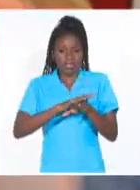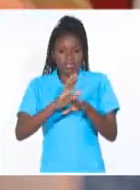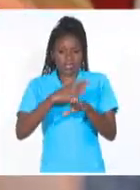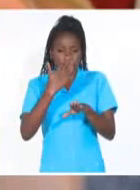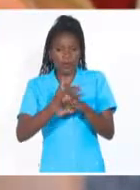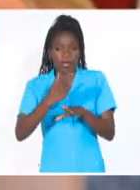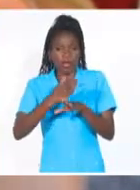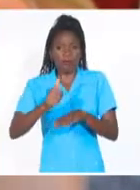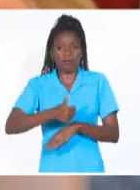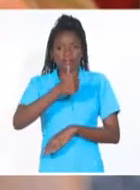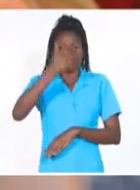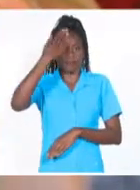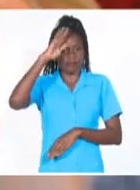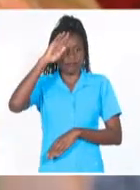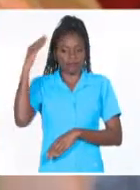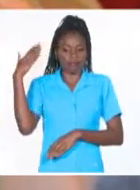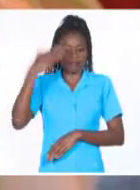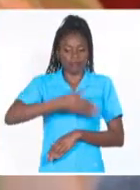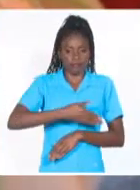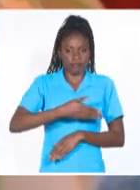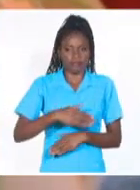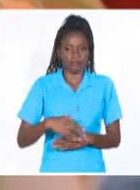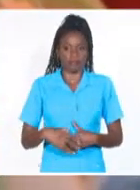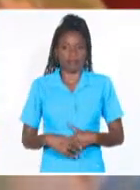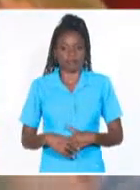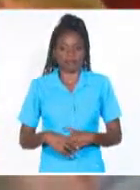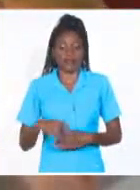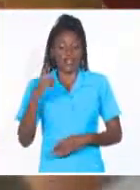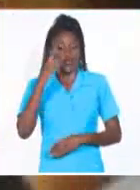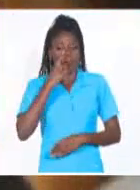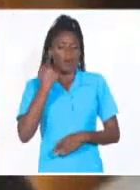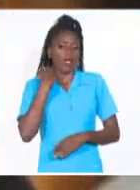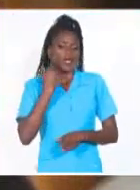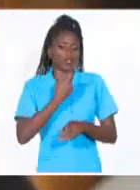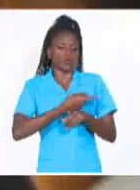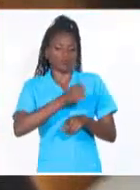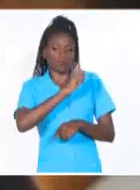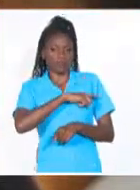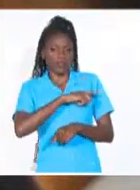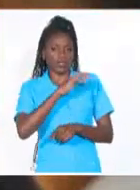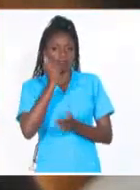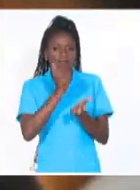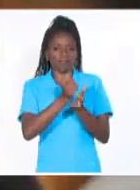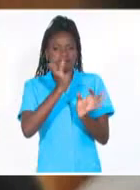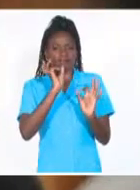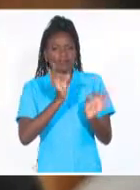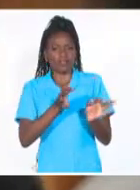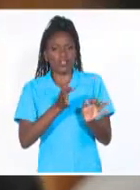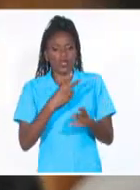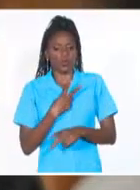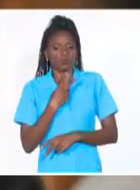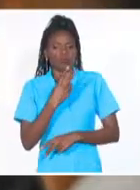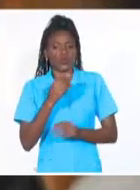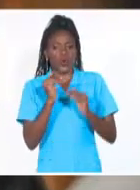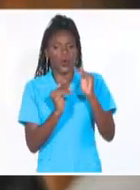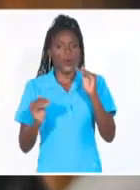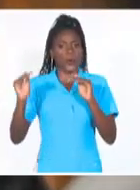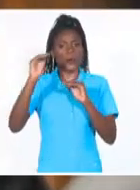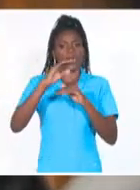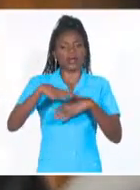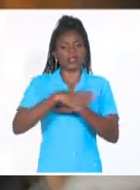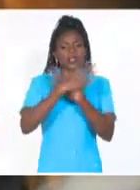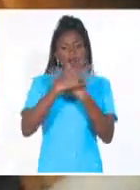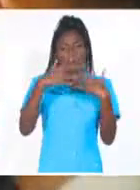de la República, Miguel Díaz-Canel Bermúdez, en noviembre del pasado año. Afirmó recientemente el portavoz del Ministerio de Asuntos Exteriores